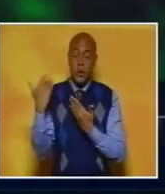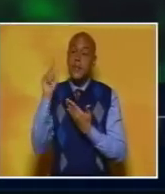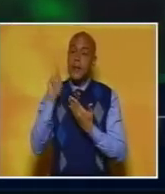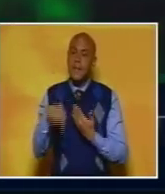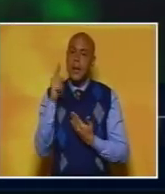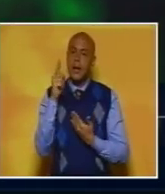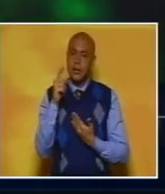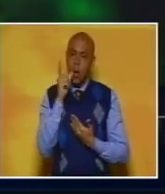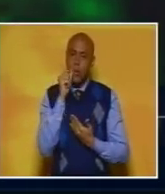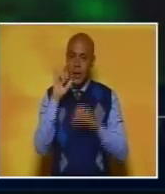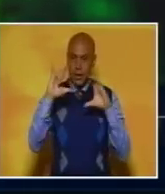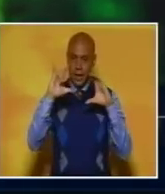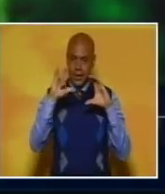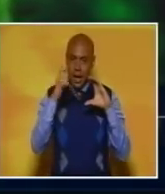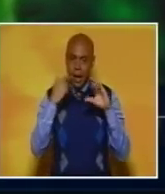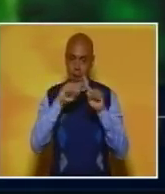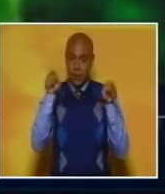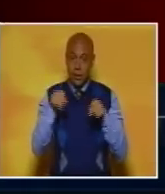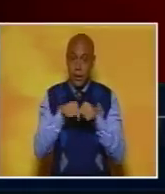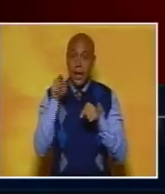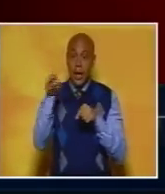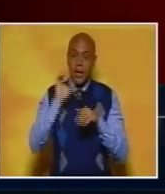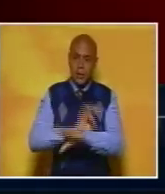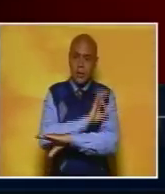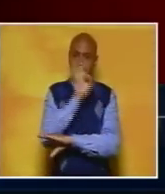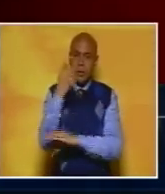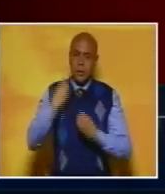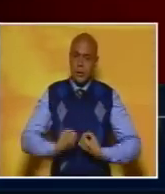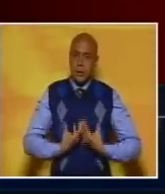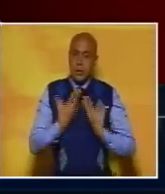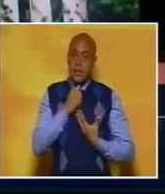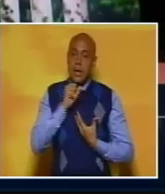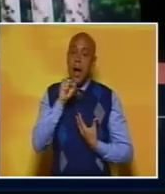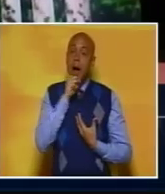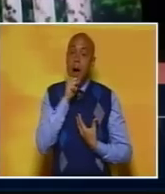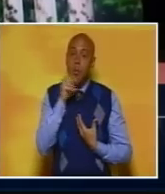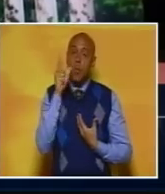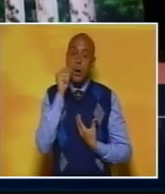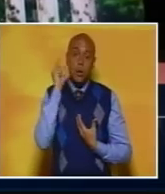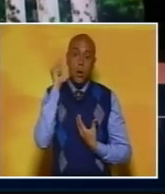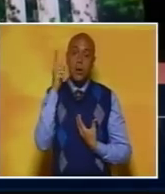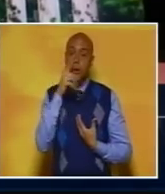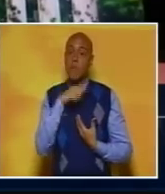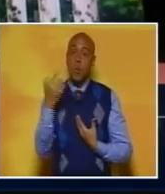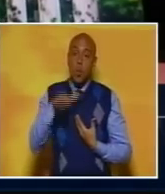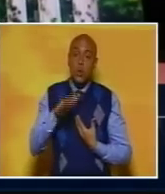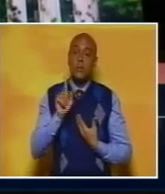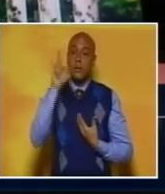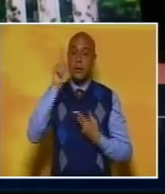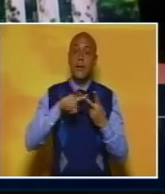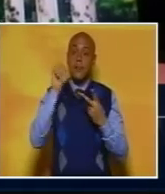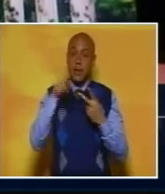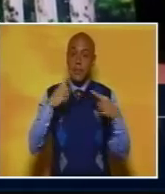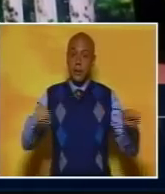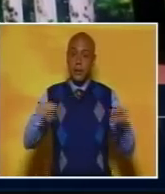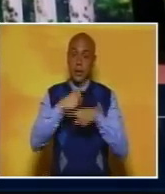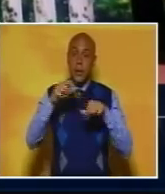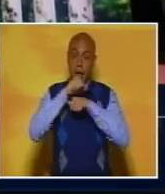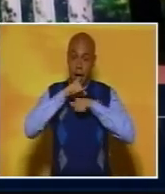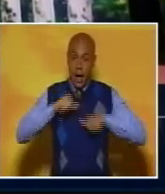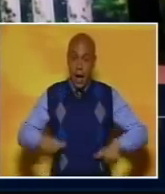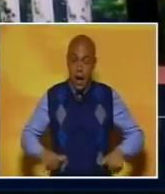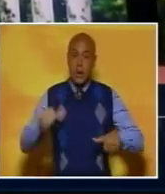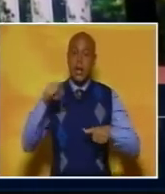de Instagram, Jesús escribió que debía su inspiración a sus abuelos que lo ven desde el cielo y a su amada orquesta de Acarigua